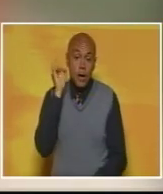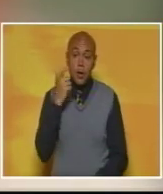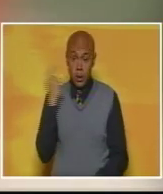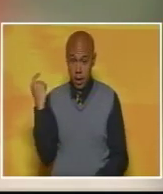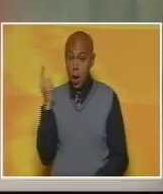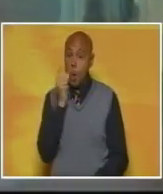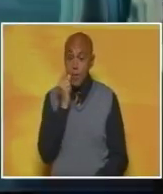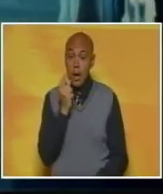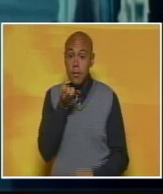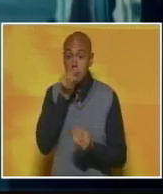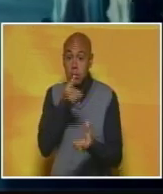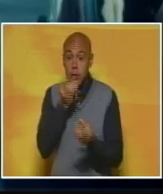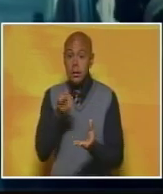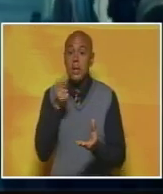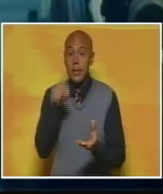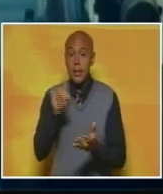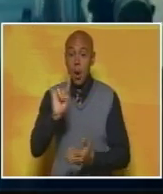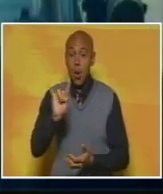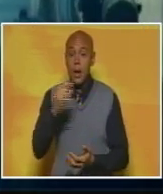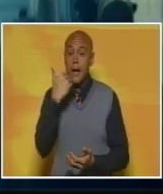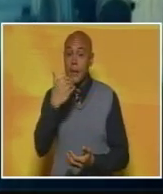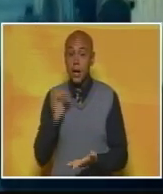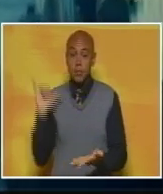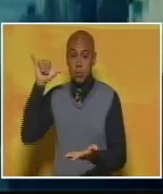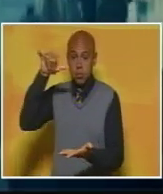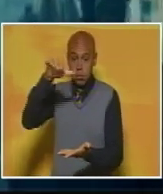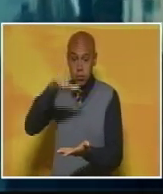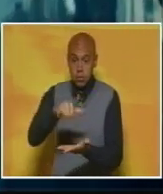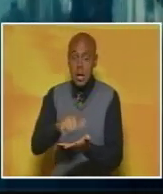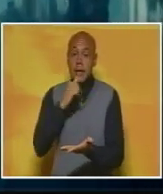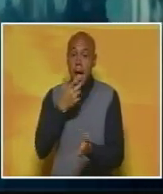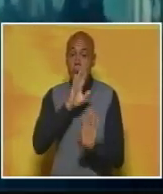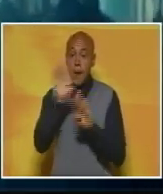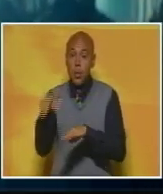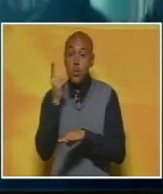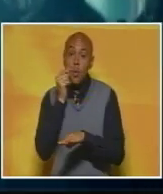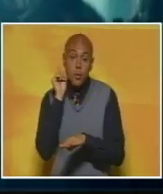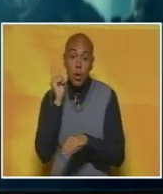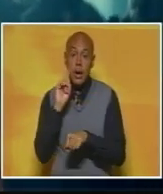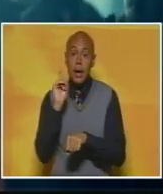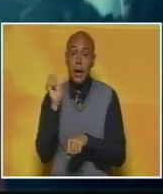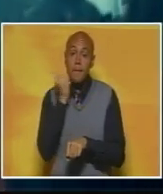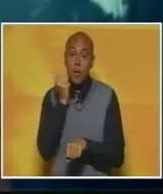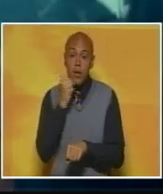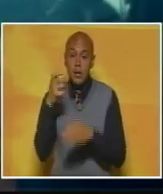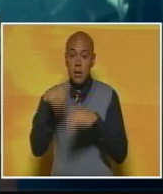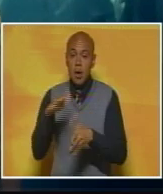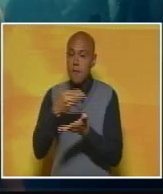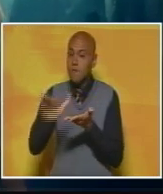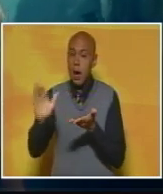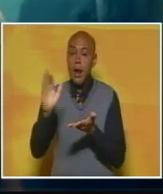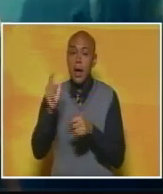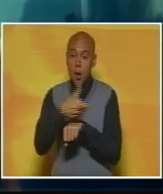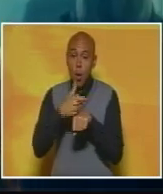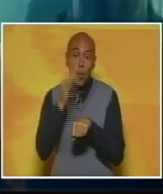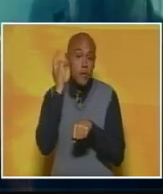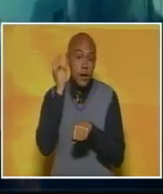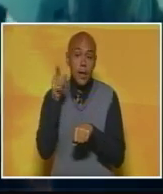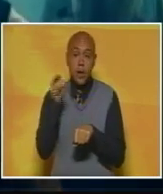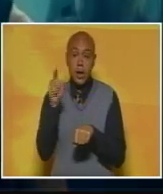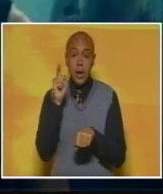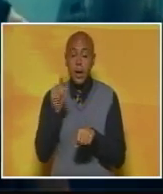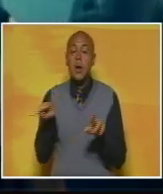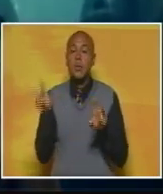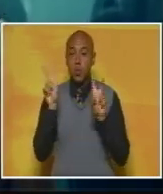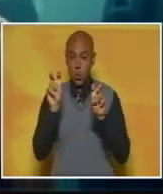este lunes que se encontraba en camino a la isla para acompañar a quienes protestan contra la gobernadora. Este viernes Martin estrenó mundialmente su